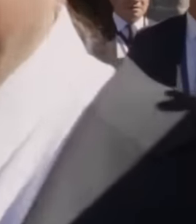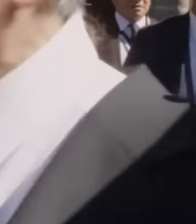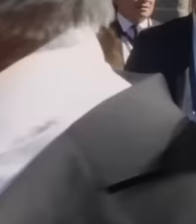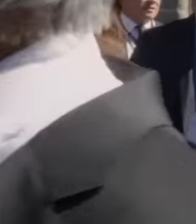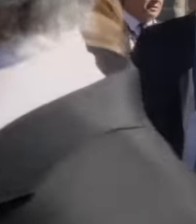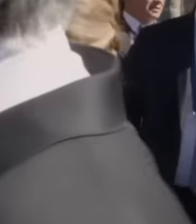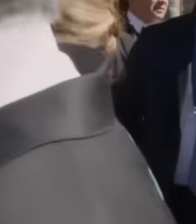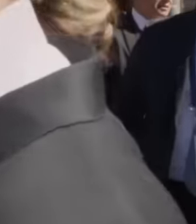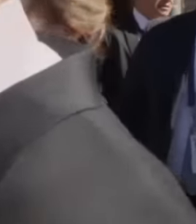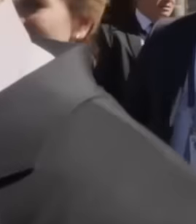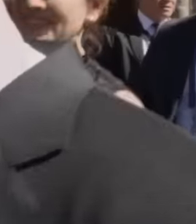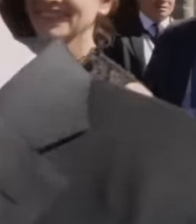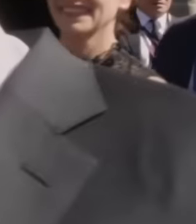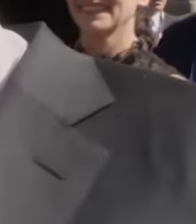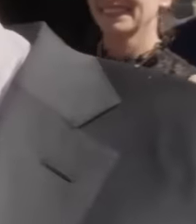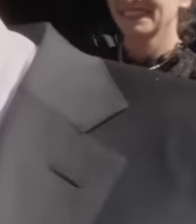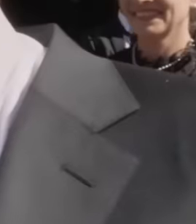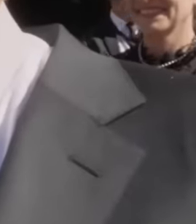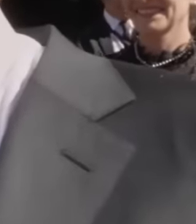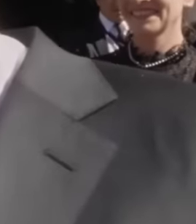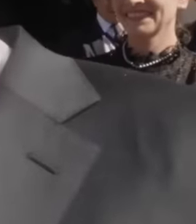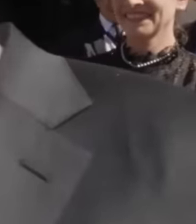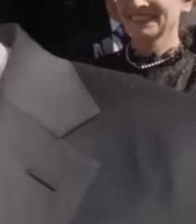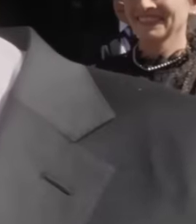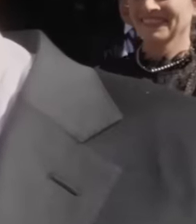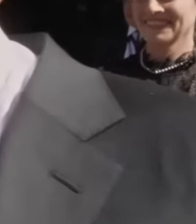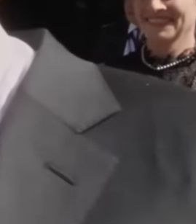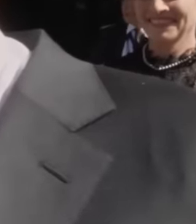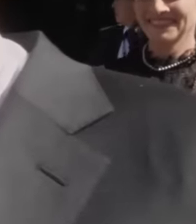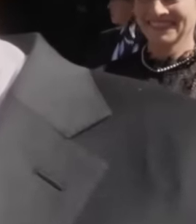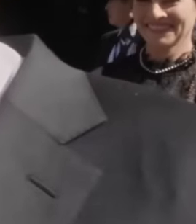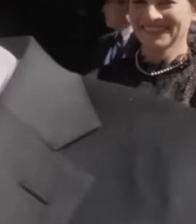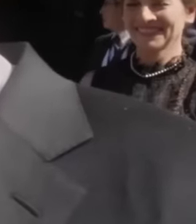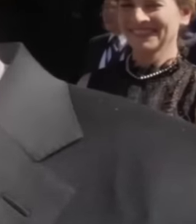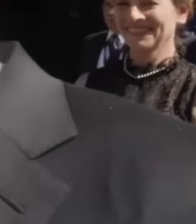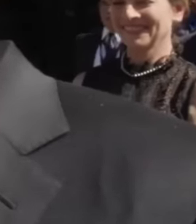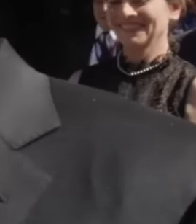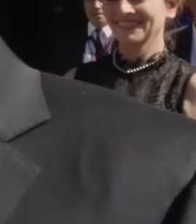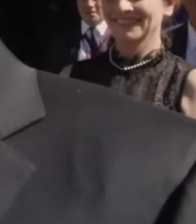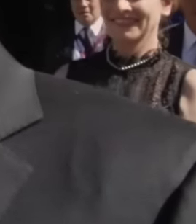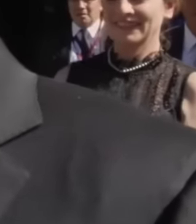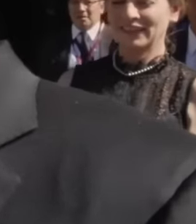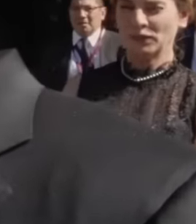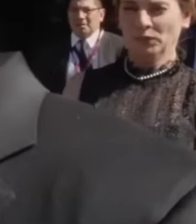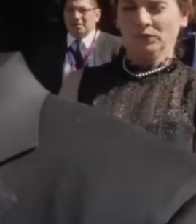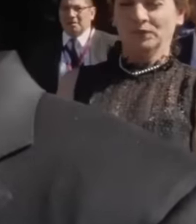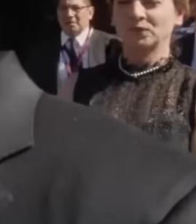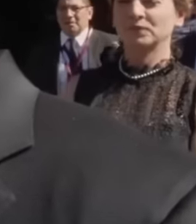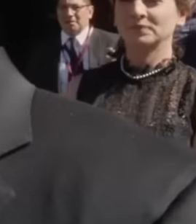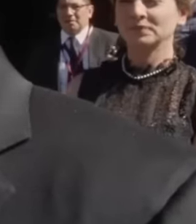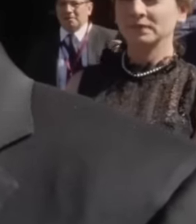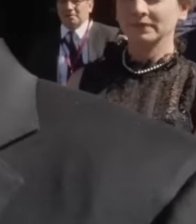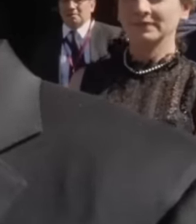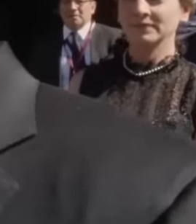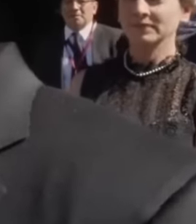¿A Palenque o a Palacio? El pueblo de México quiso que fuese aquí,